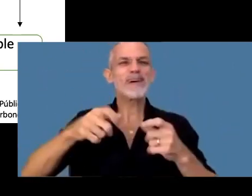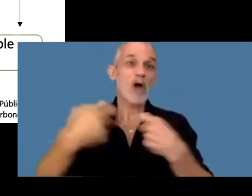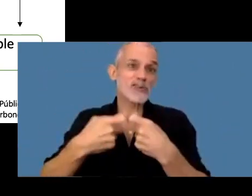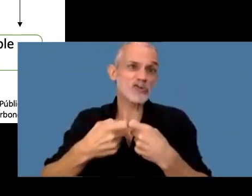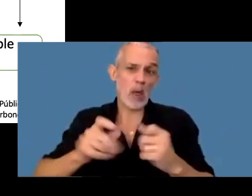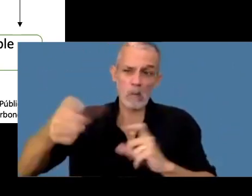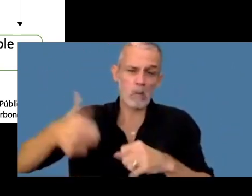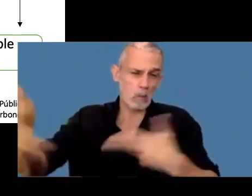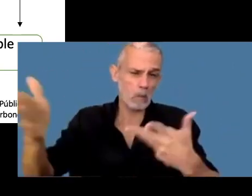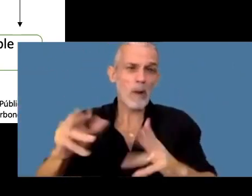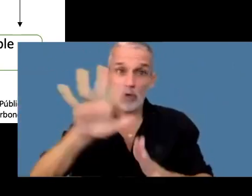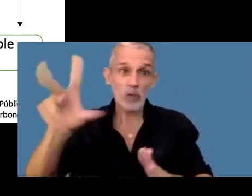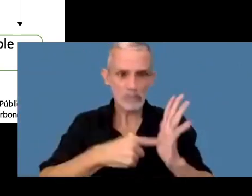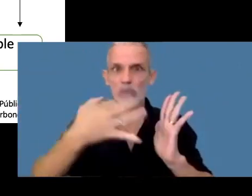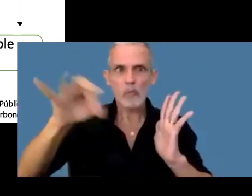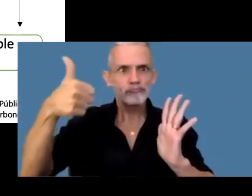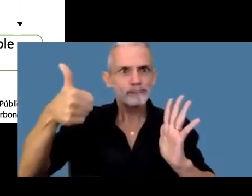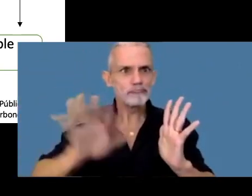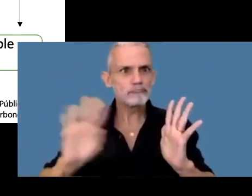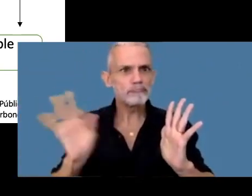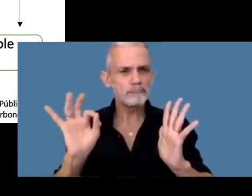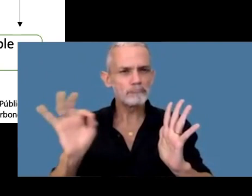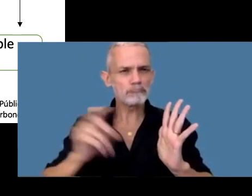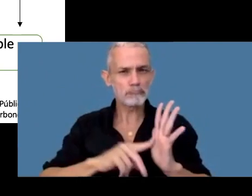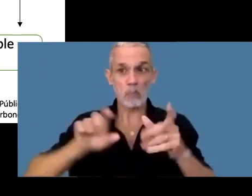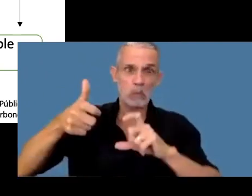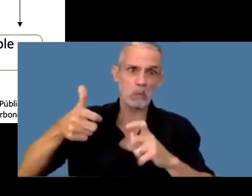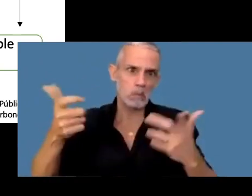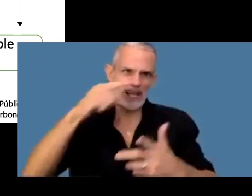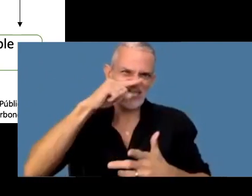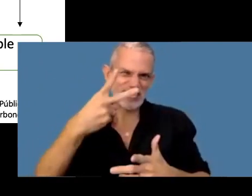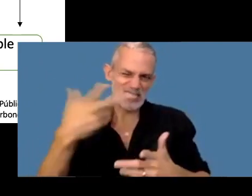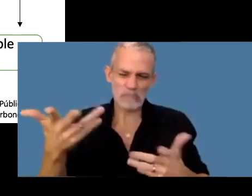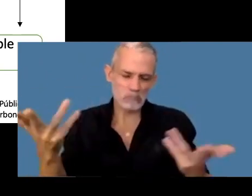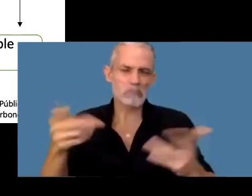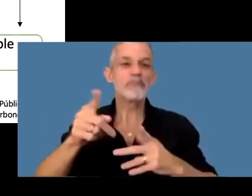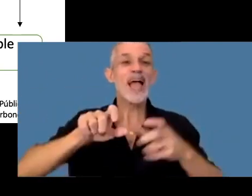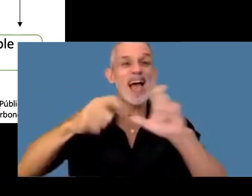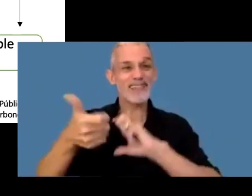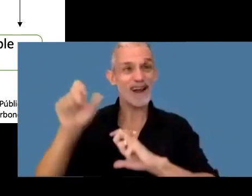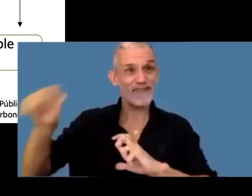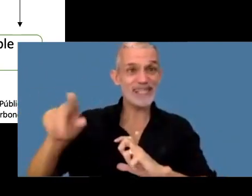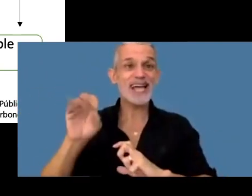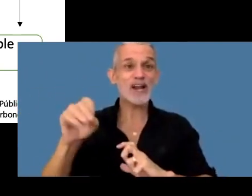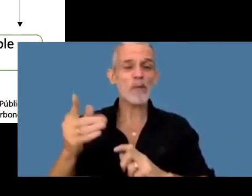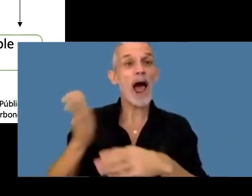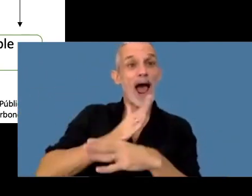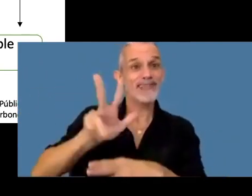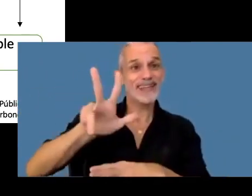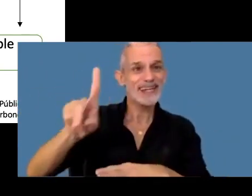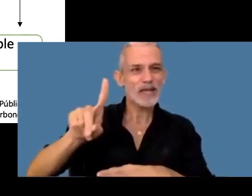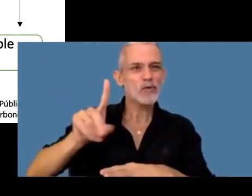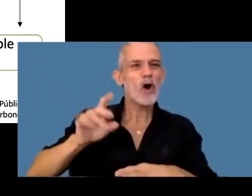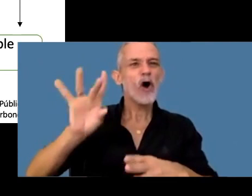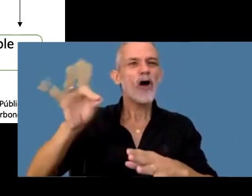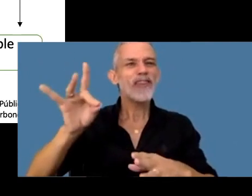53, en definitiva por derivación al 73. La transferencia la realizo antes del 31 del 12 del año 2022 y después de la